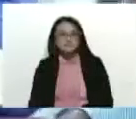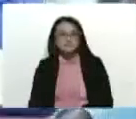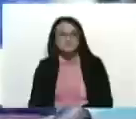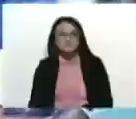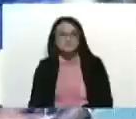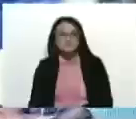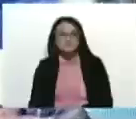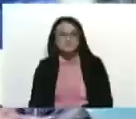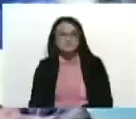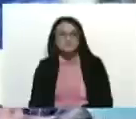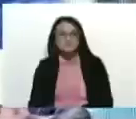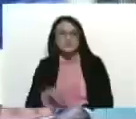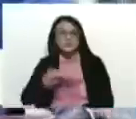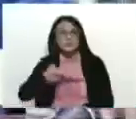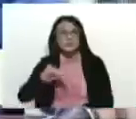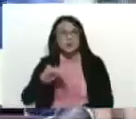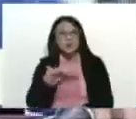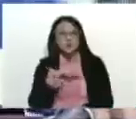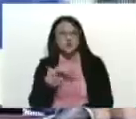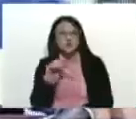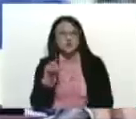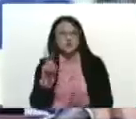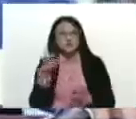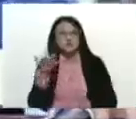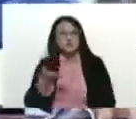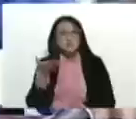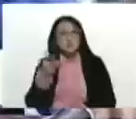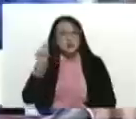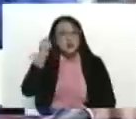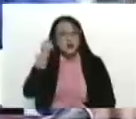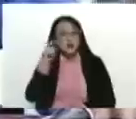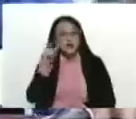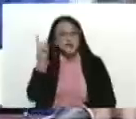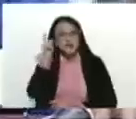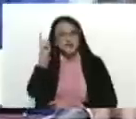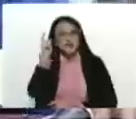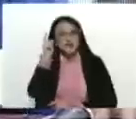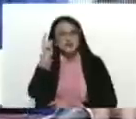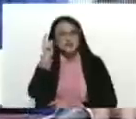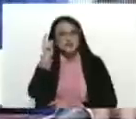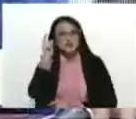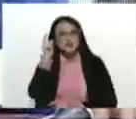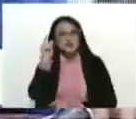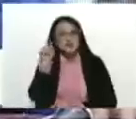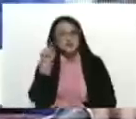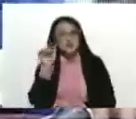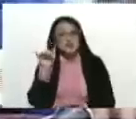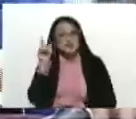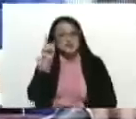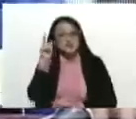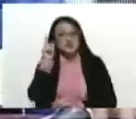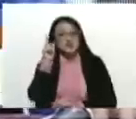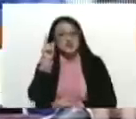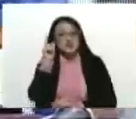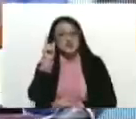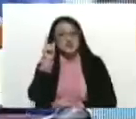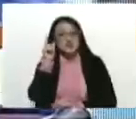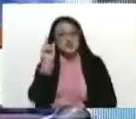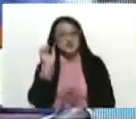y para nosotros es fundamental recordar esa fecha esa fecha que encarnan